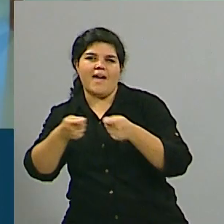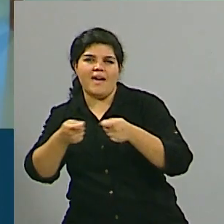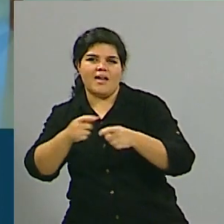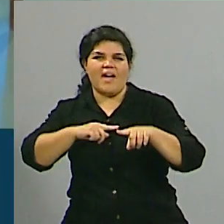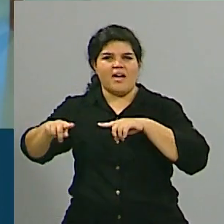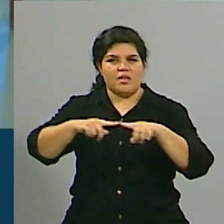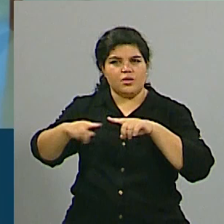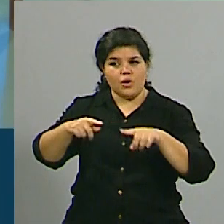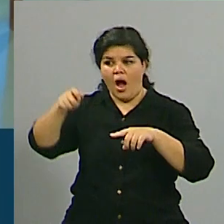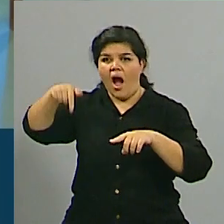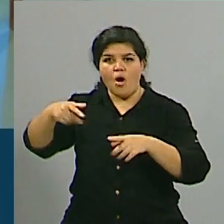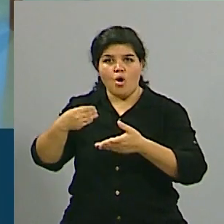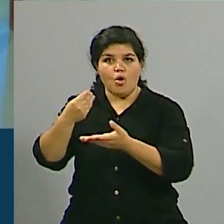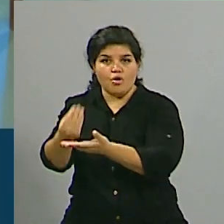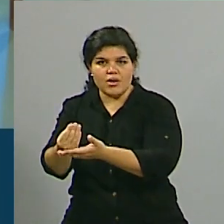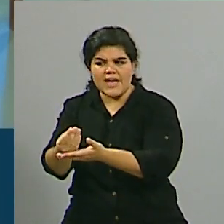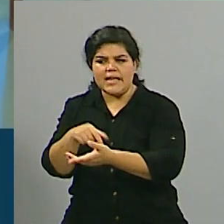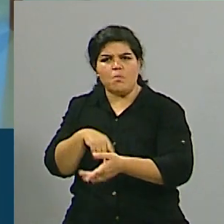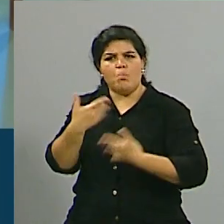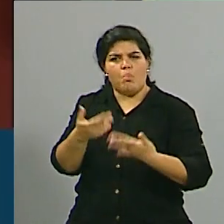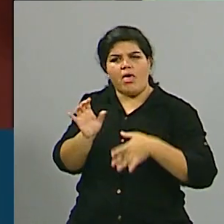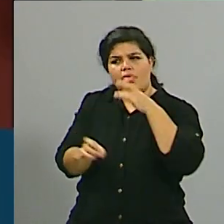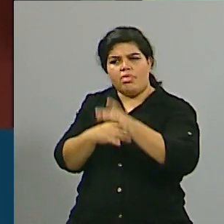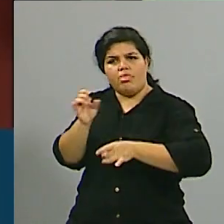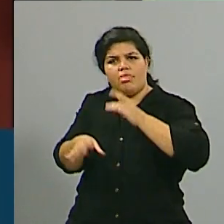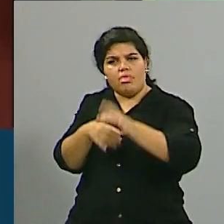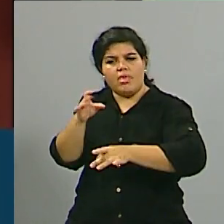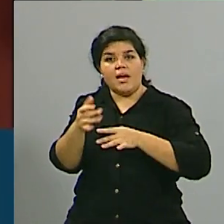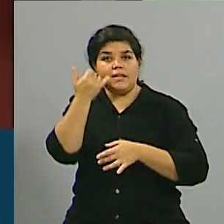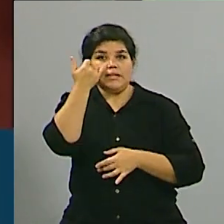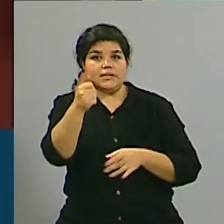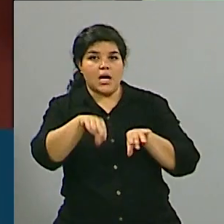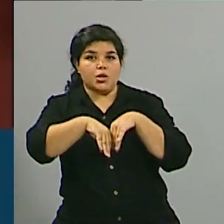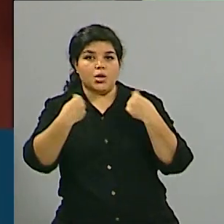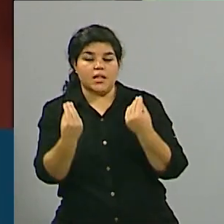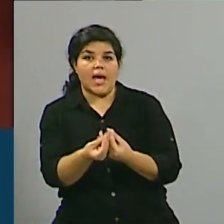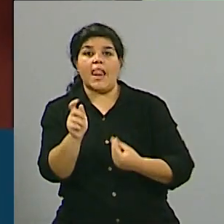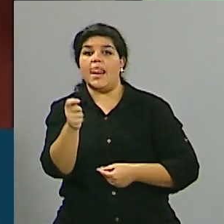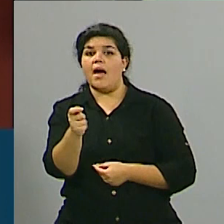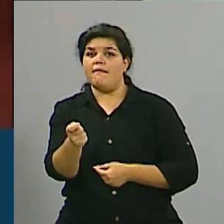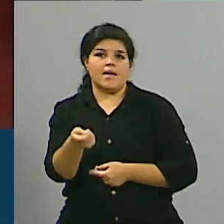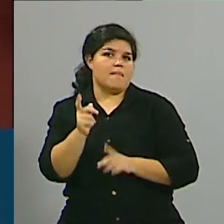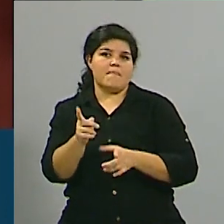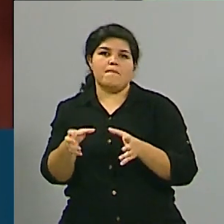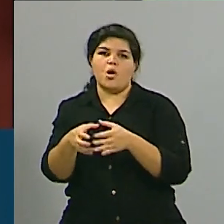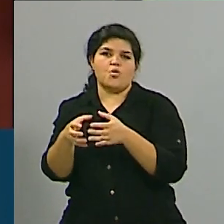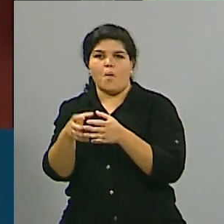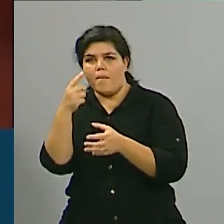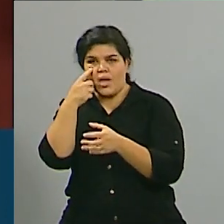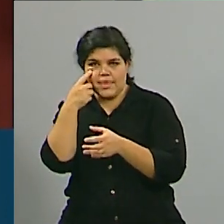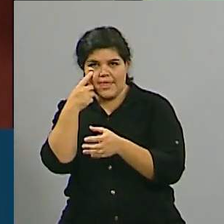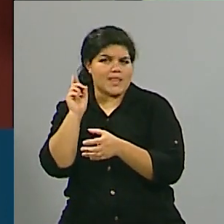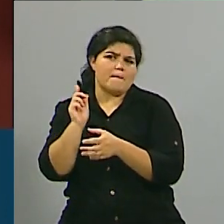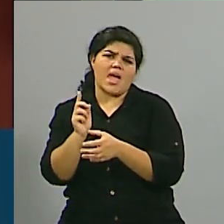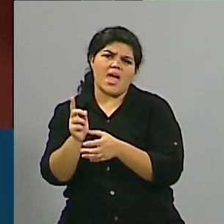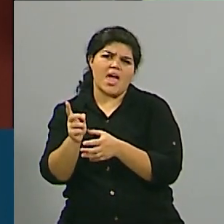este último tiempo, teniendo en cuenta que además Lavalle tiene más de 20 años de la misma gestión, digo, del mismo intendente.